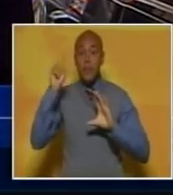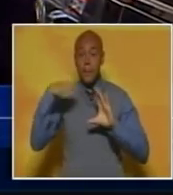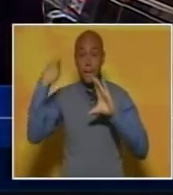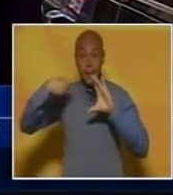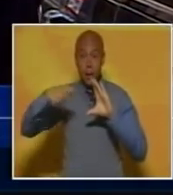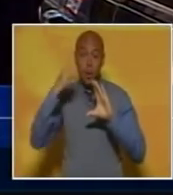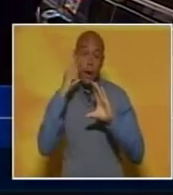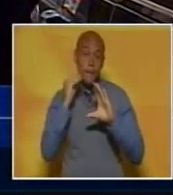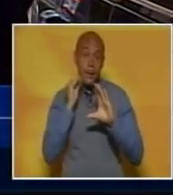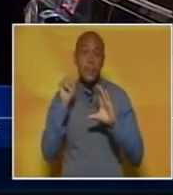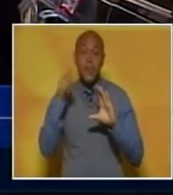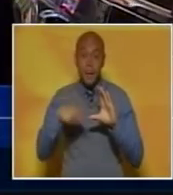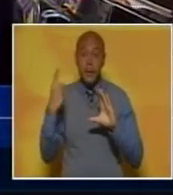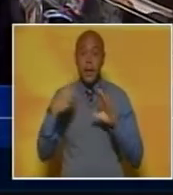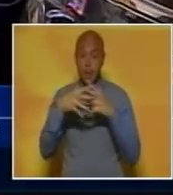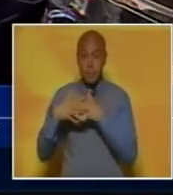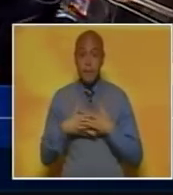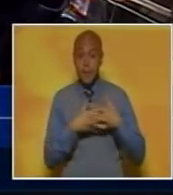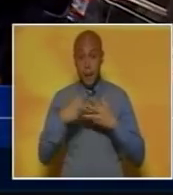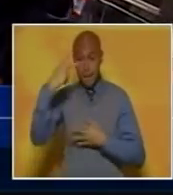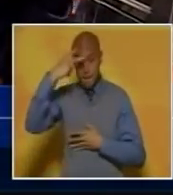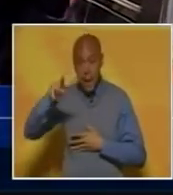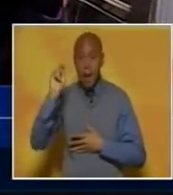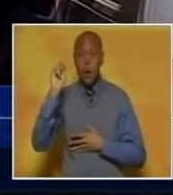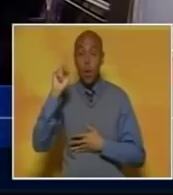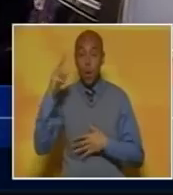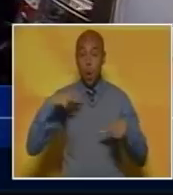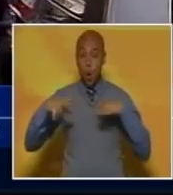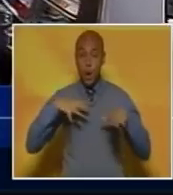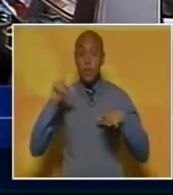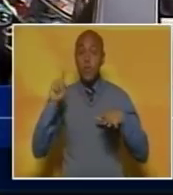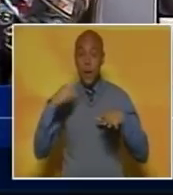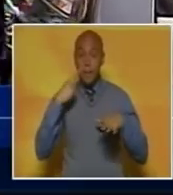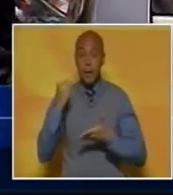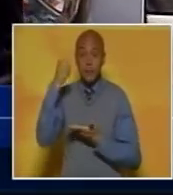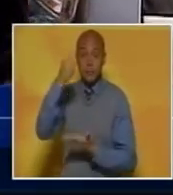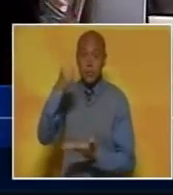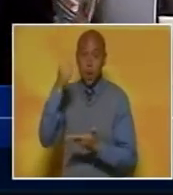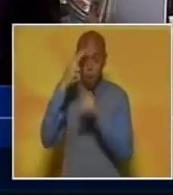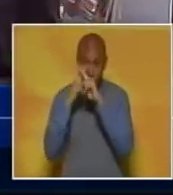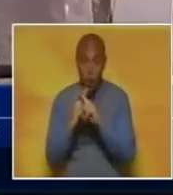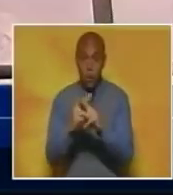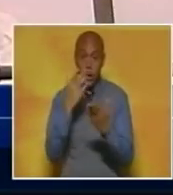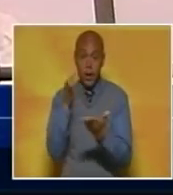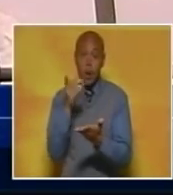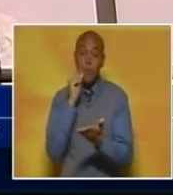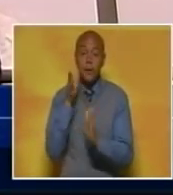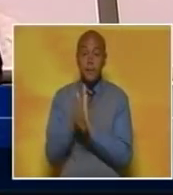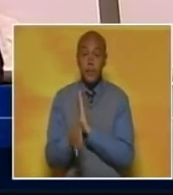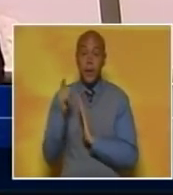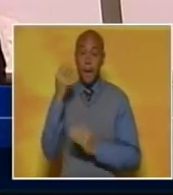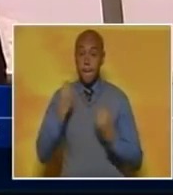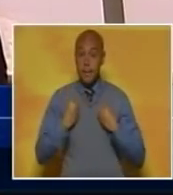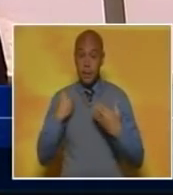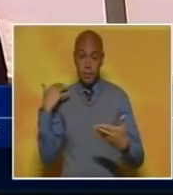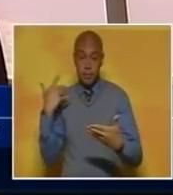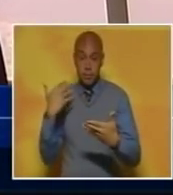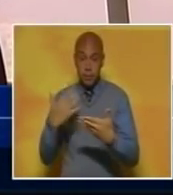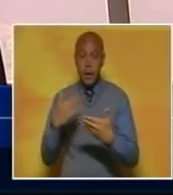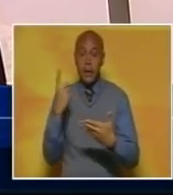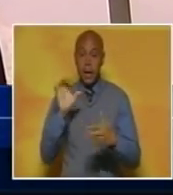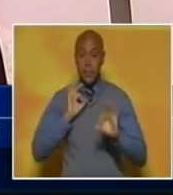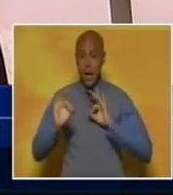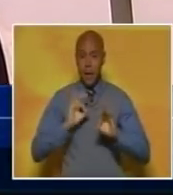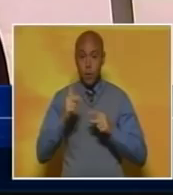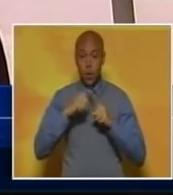locales, aztecas y de Hollywood, además de ser reconocido con los premios más importantes de la actuación. A lo largo de su vida desarrolló distintas